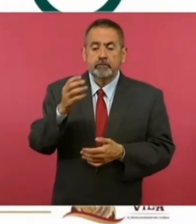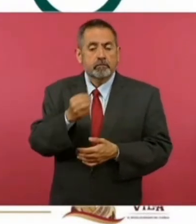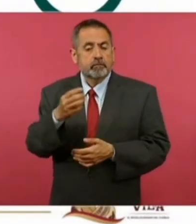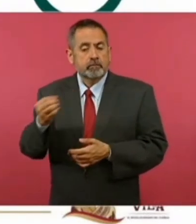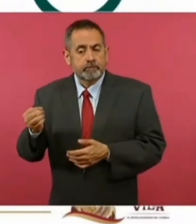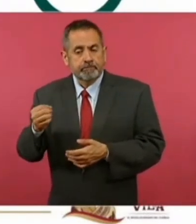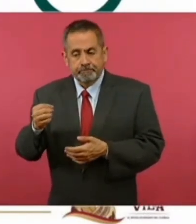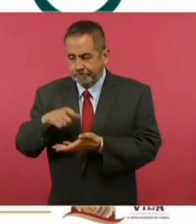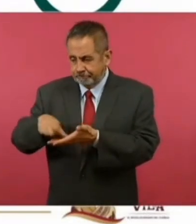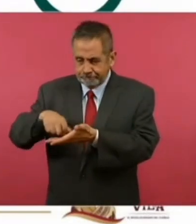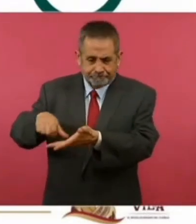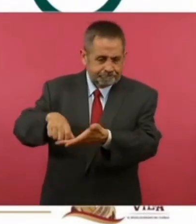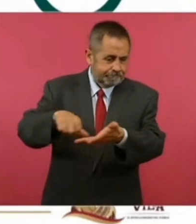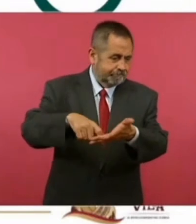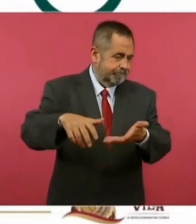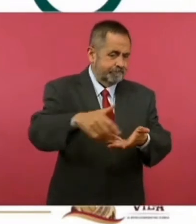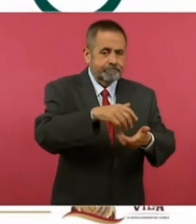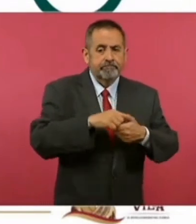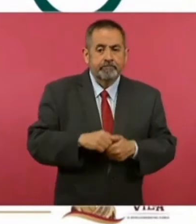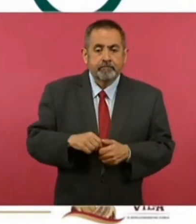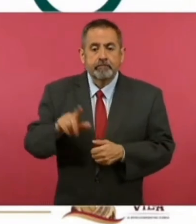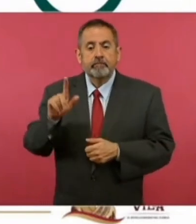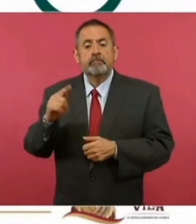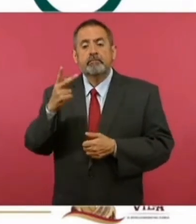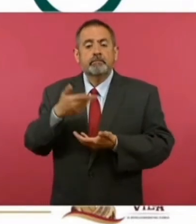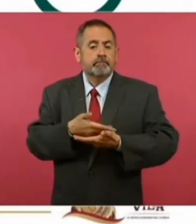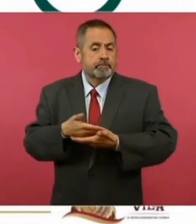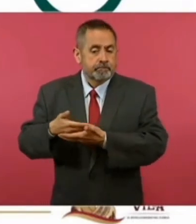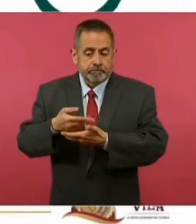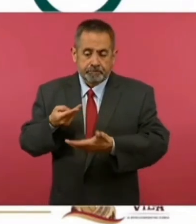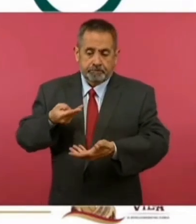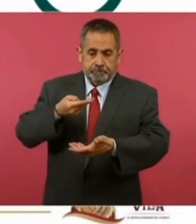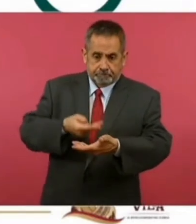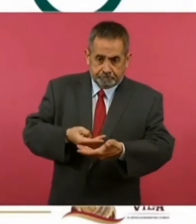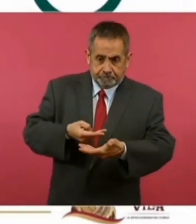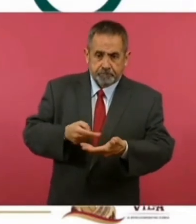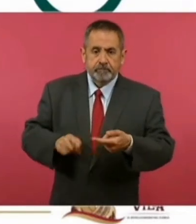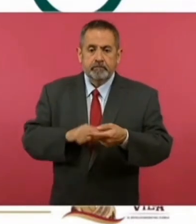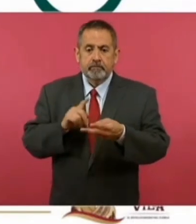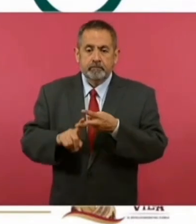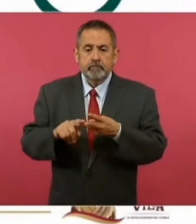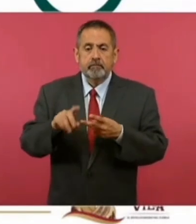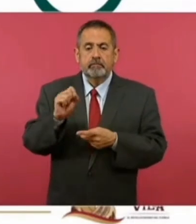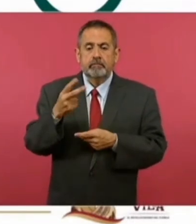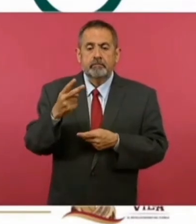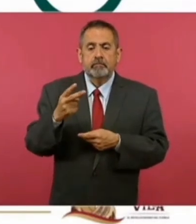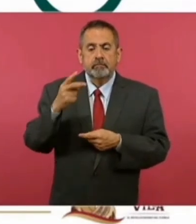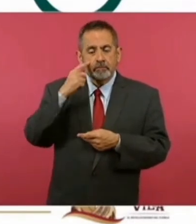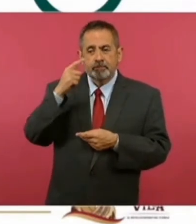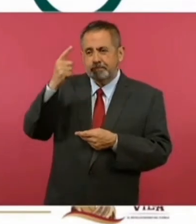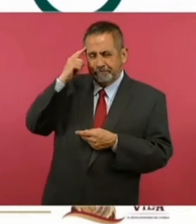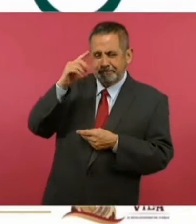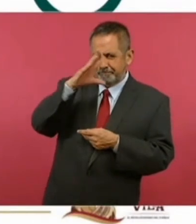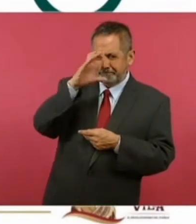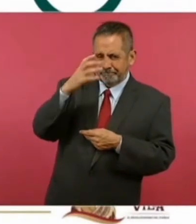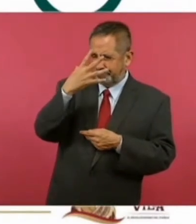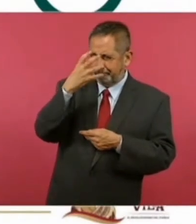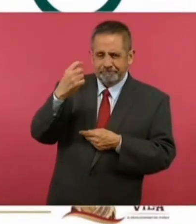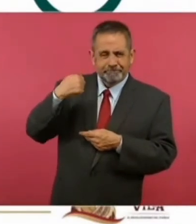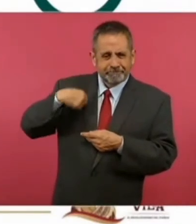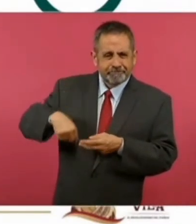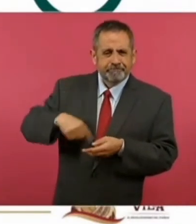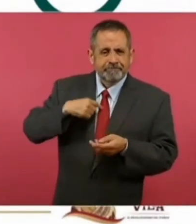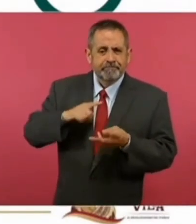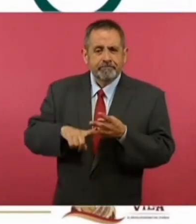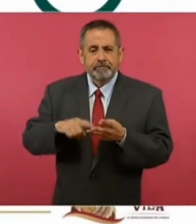entre que se los que están setenta y dos incubadoras sesenta y dos ultrasonógrafos 51 esterilizadores de vapor